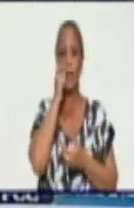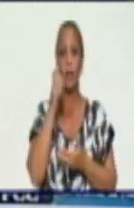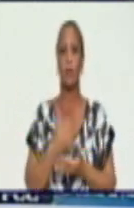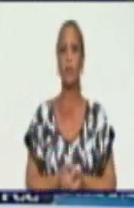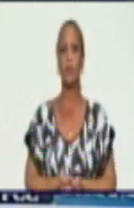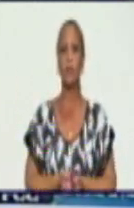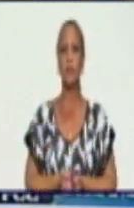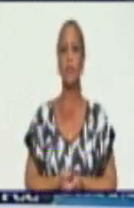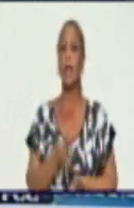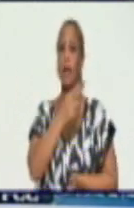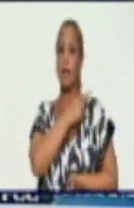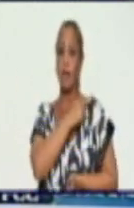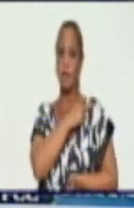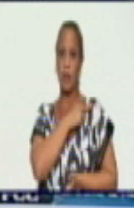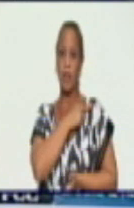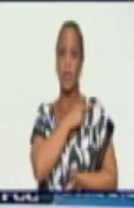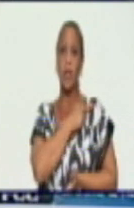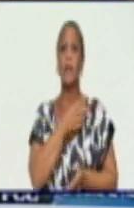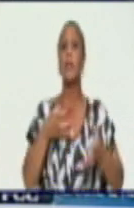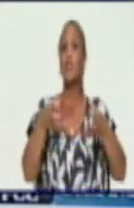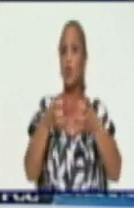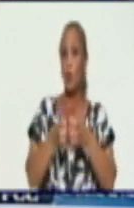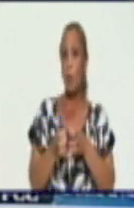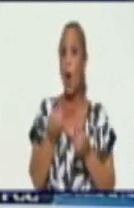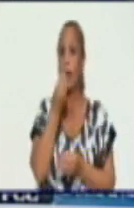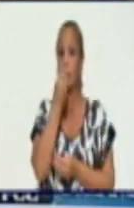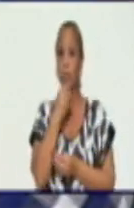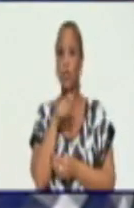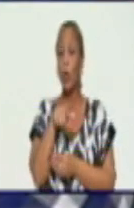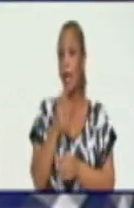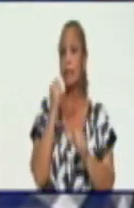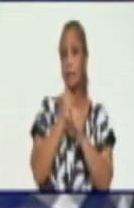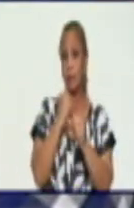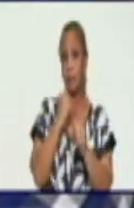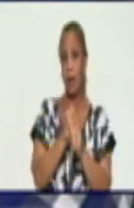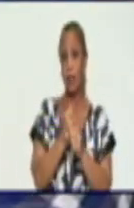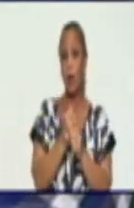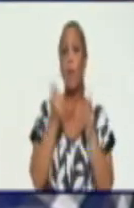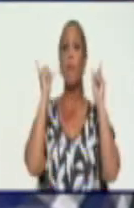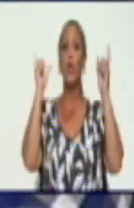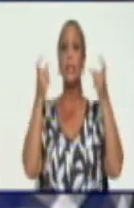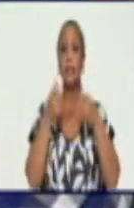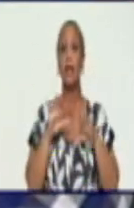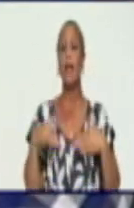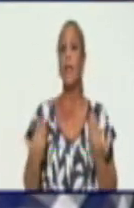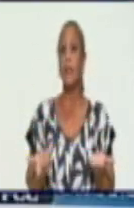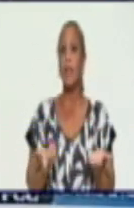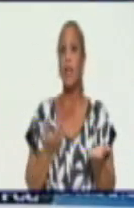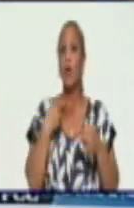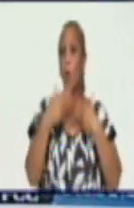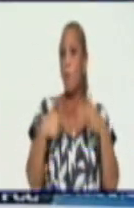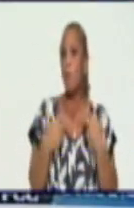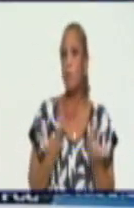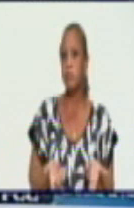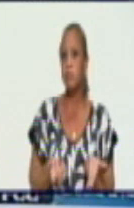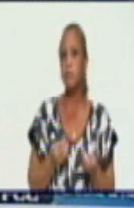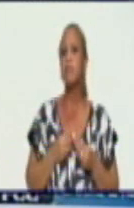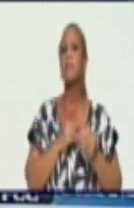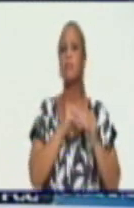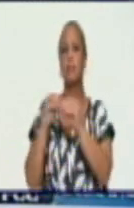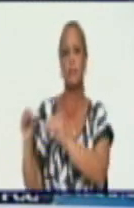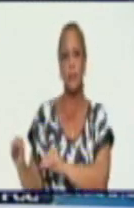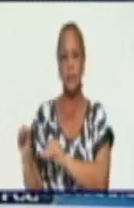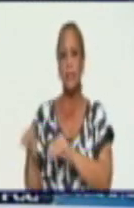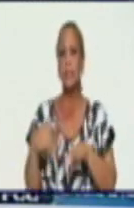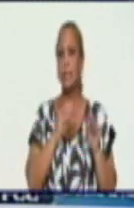jefe en su grupo alimento que ha trabajado las políticas de cómo acercar sus alimentos al barrio porque yo creo